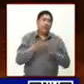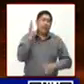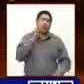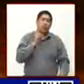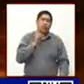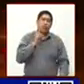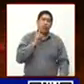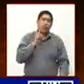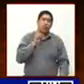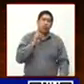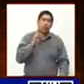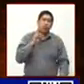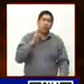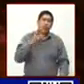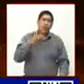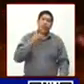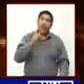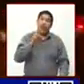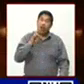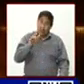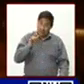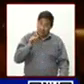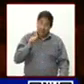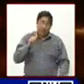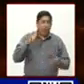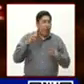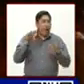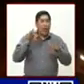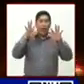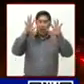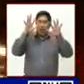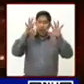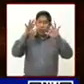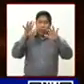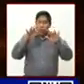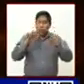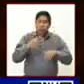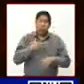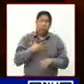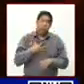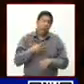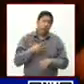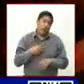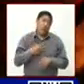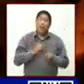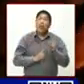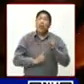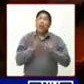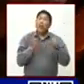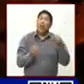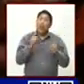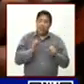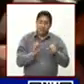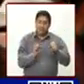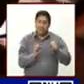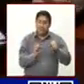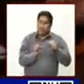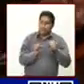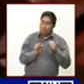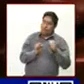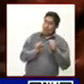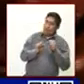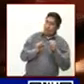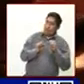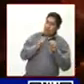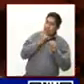uruhara en algunos lugares estaba prácticamente cubierto de nieve y algunos vehículos han inclusive patinado y es por eso que la recomendación